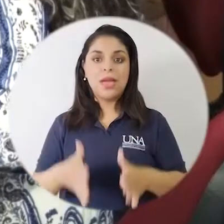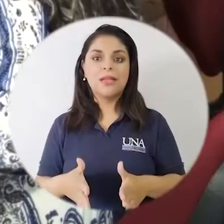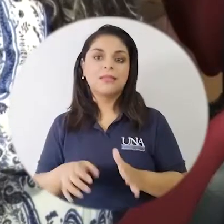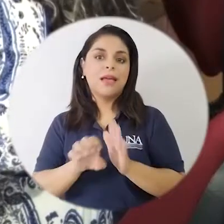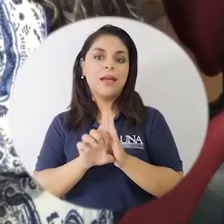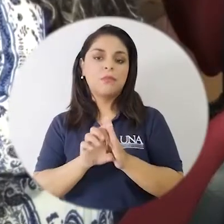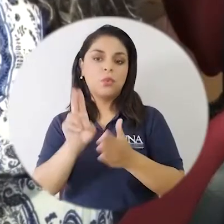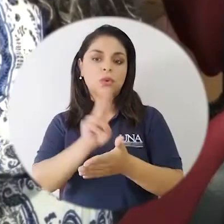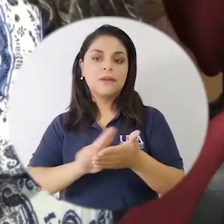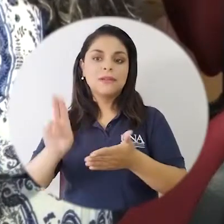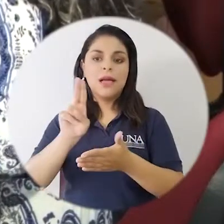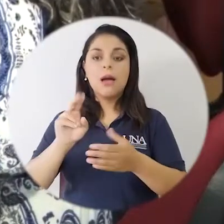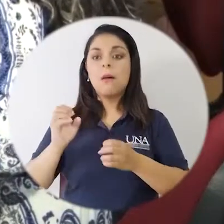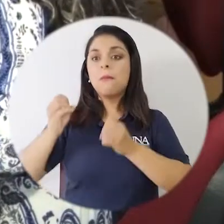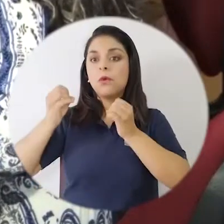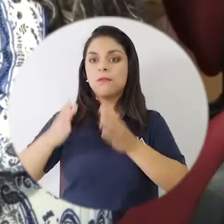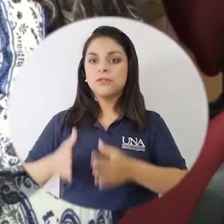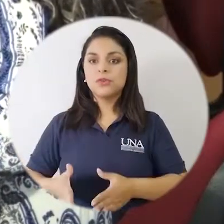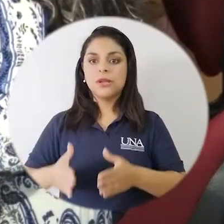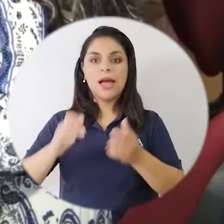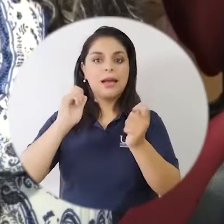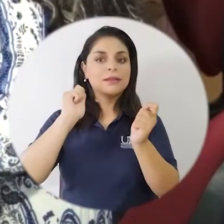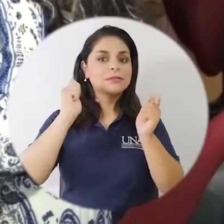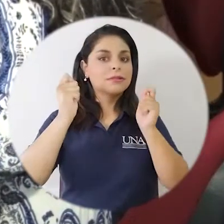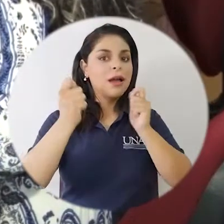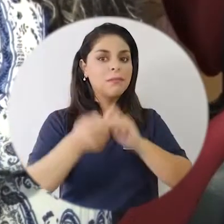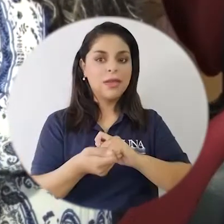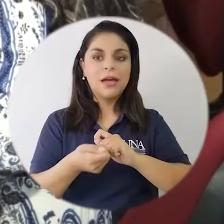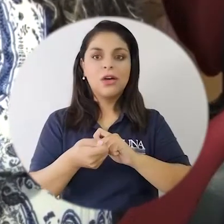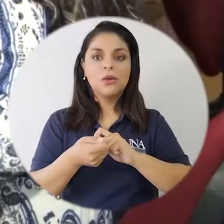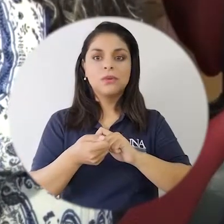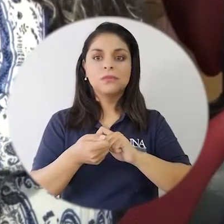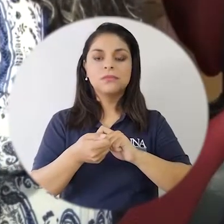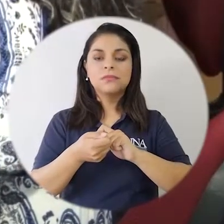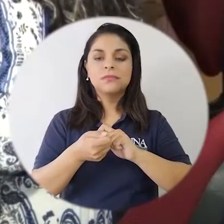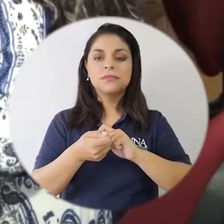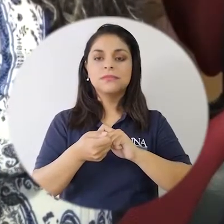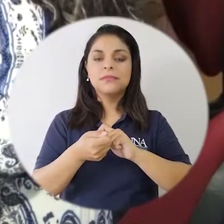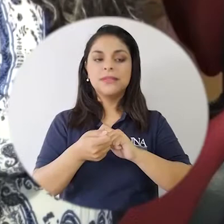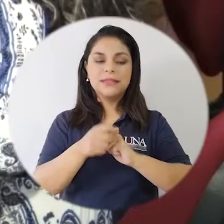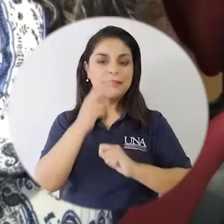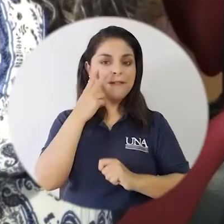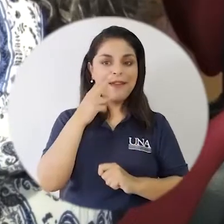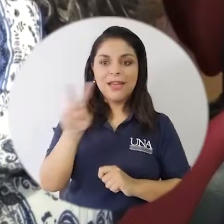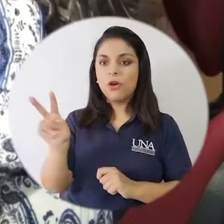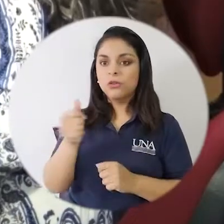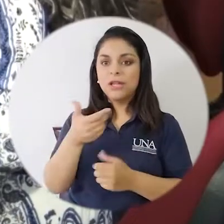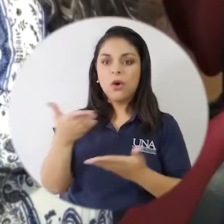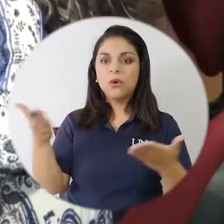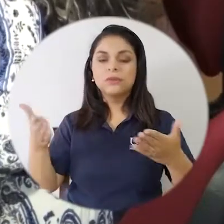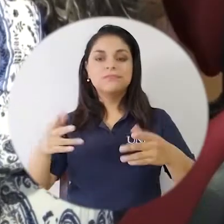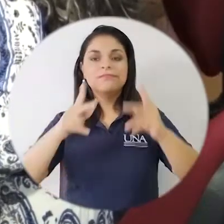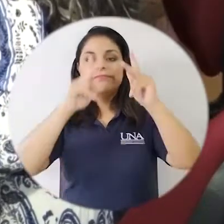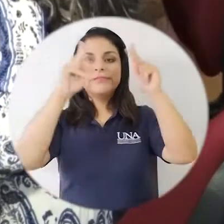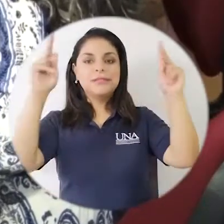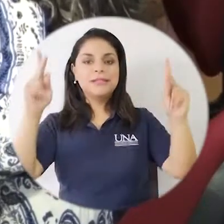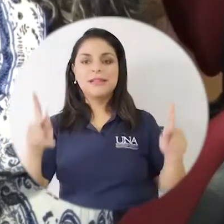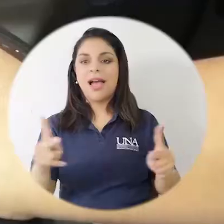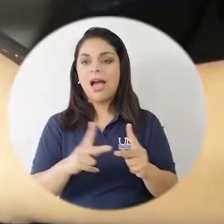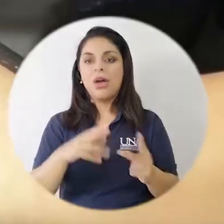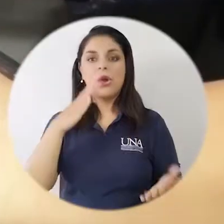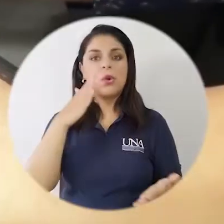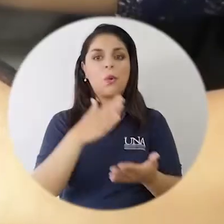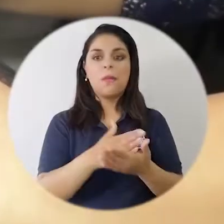a nivel, digamos, de universidades, el académico ha tenido que cambiar y mover la cara para otro lado y ya dejar de estar la pizarra, de